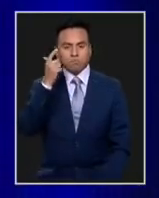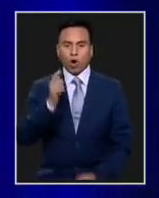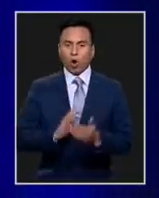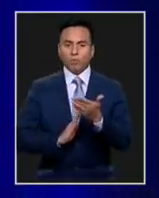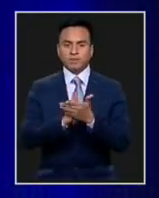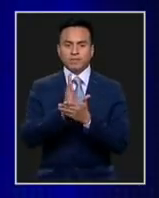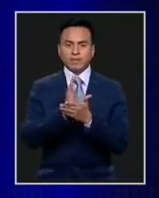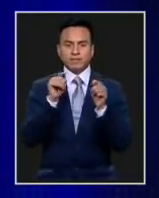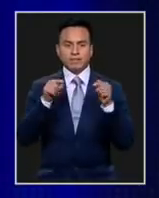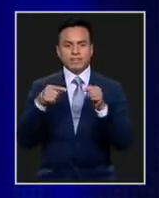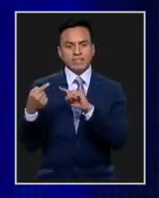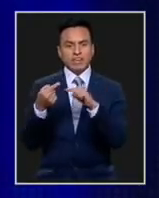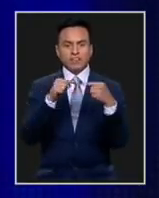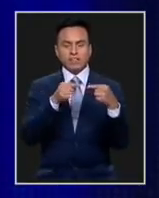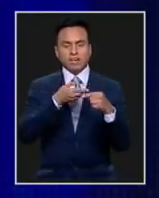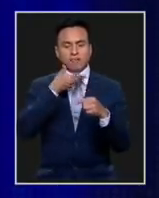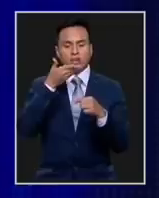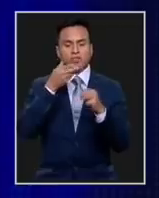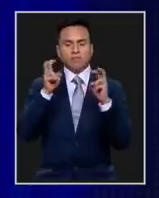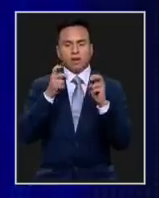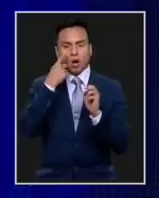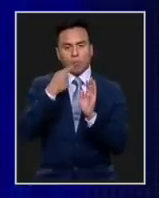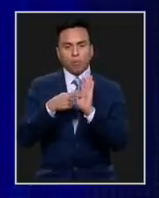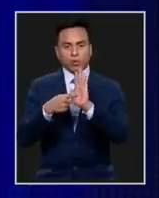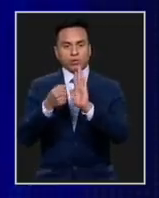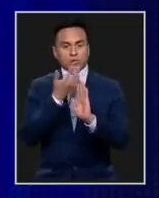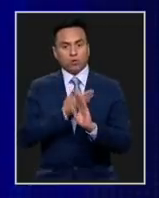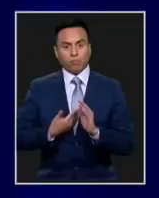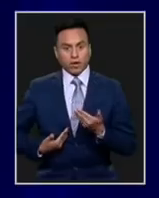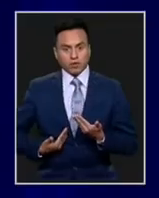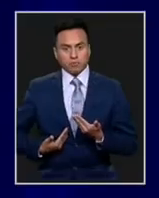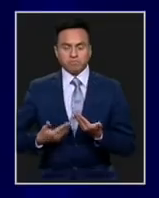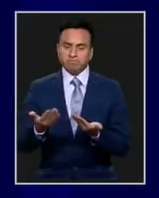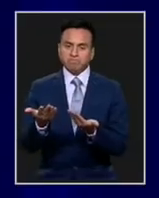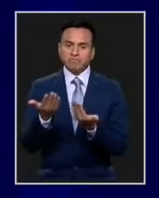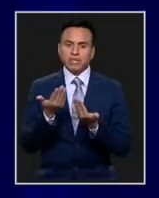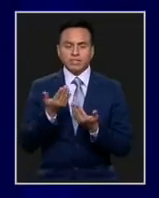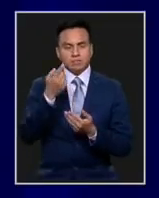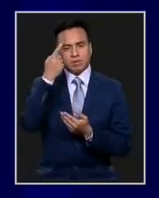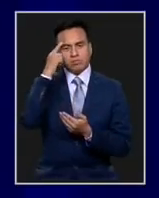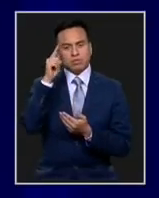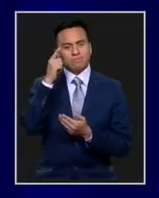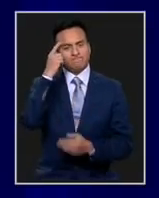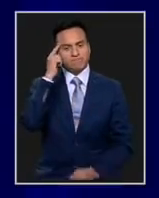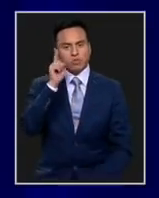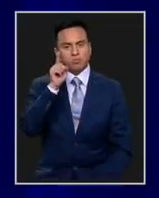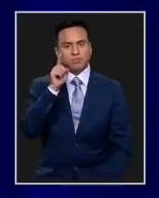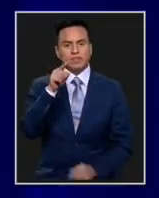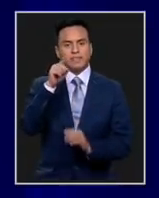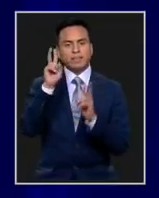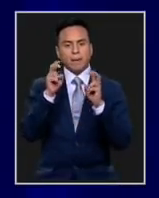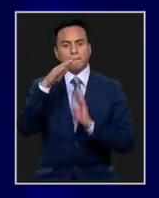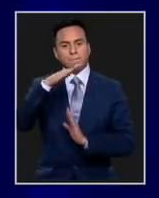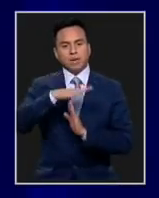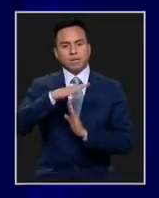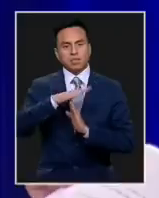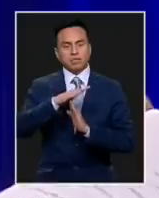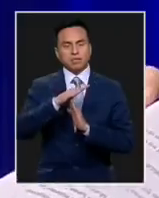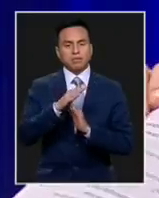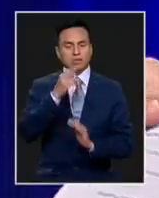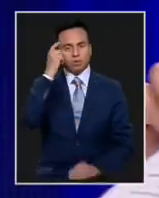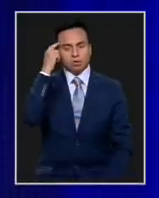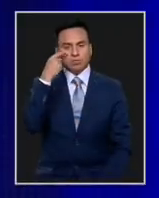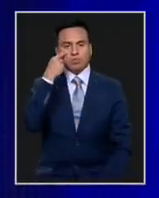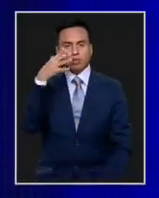comenzar este debate hablando quizá de propuestas de gobierno, sin embargo, creo que hay un tema pendiente y creo que es muy